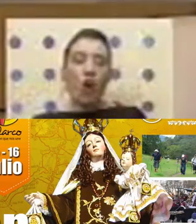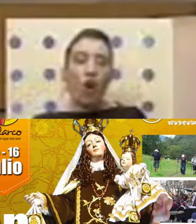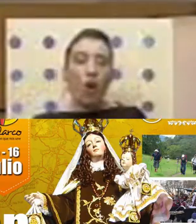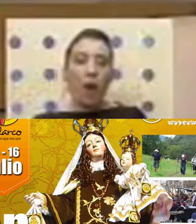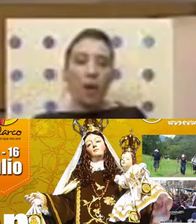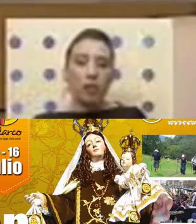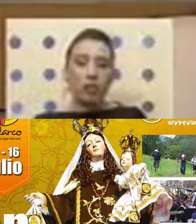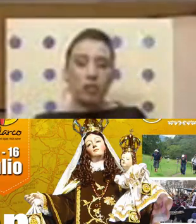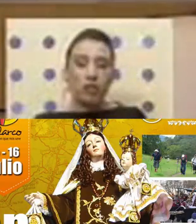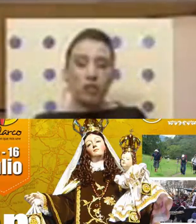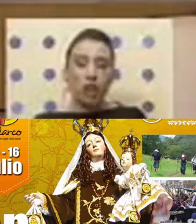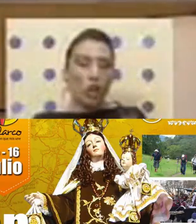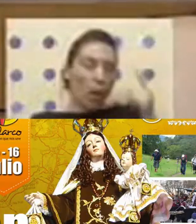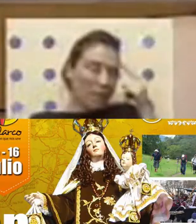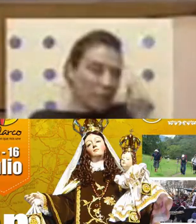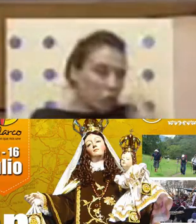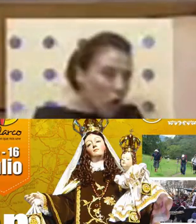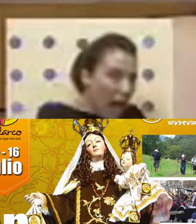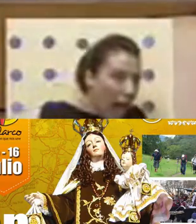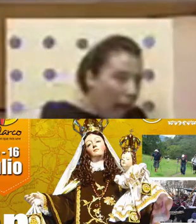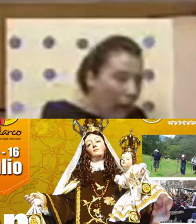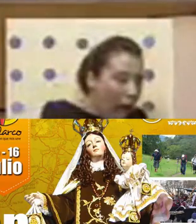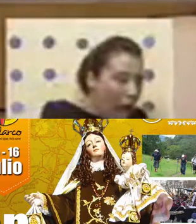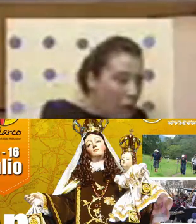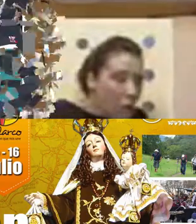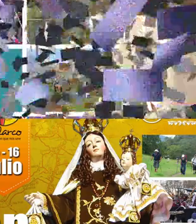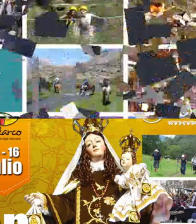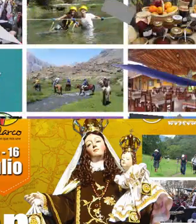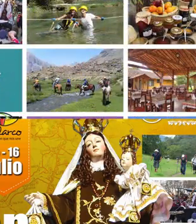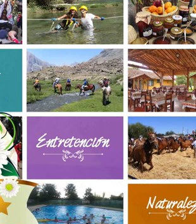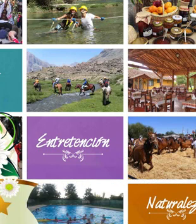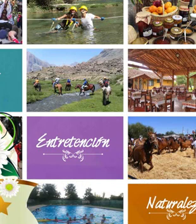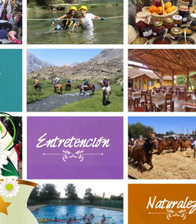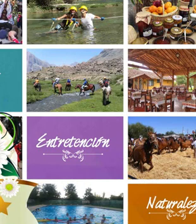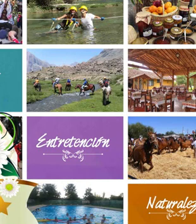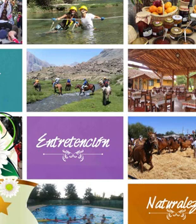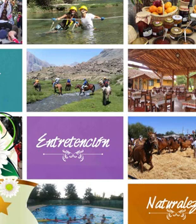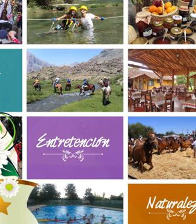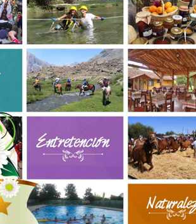pensar con el corazón y no con la calculadora. He dicho, señor presidente.